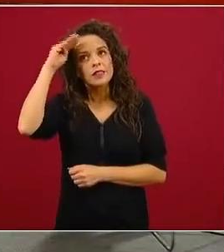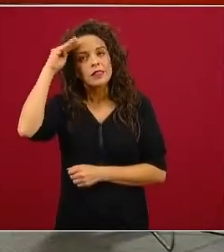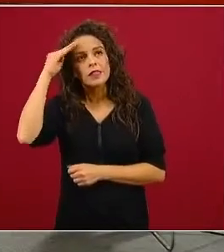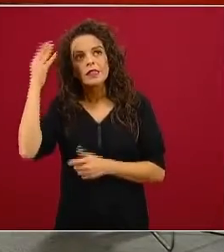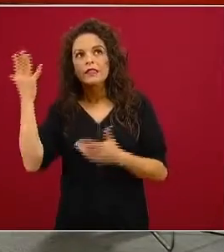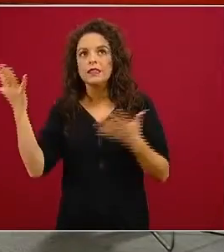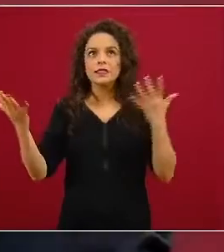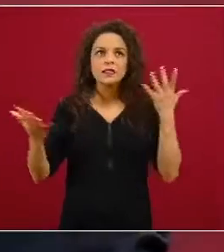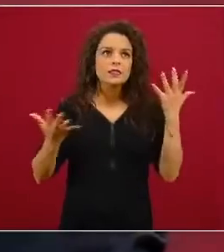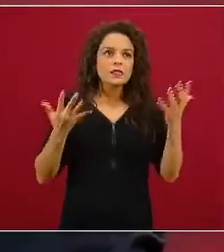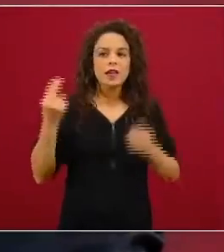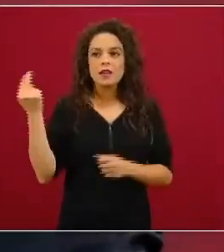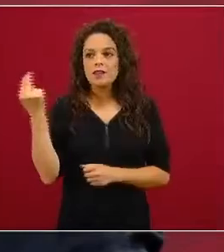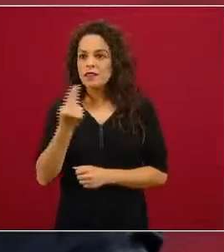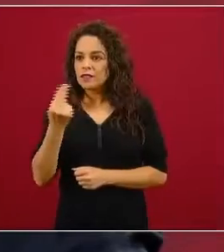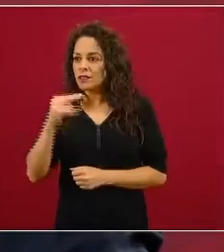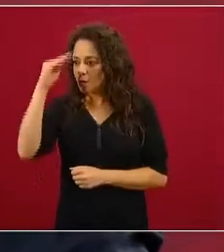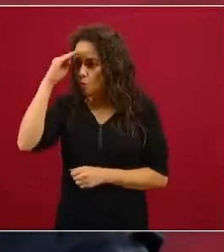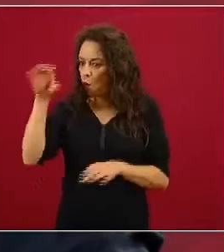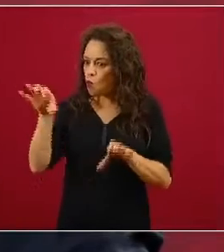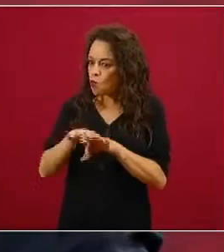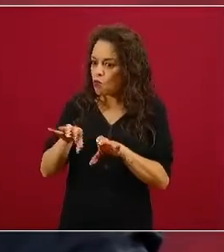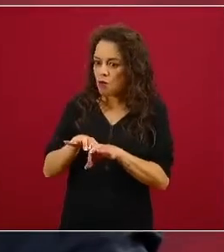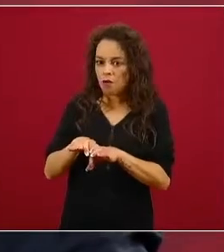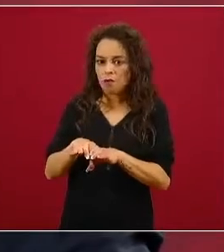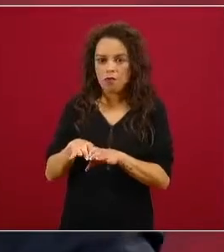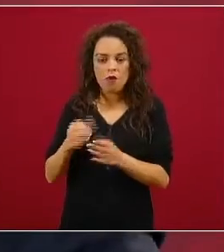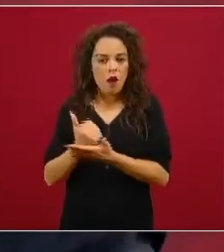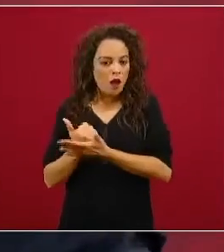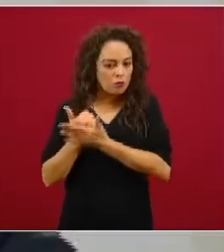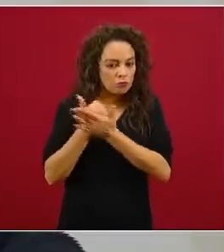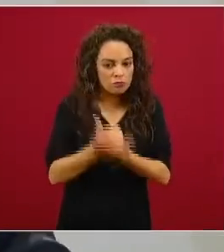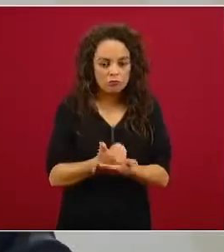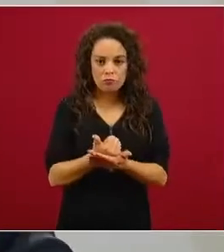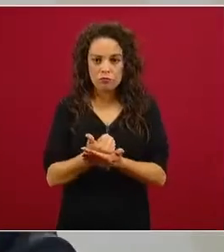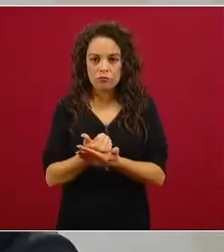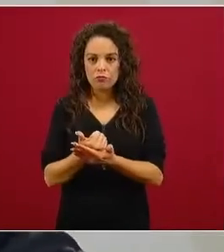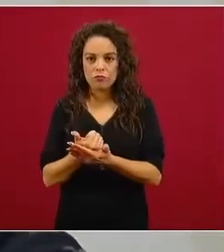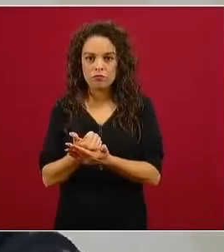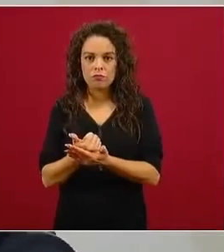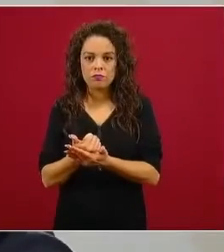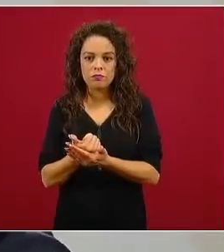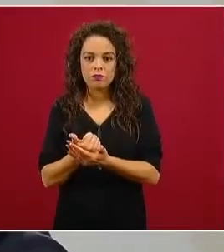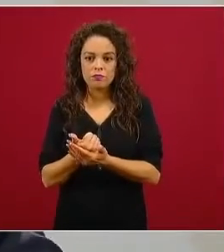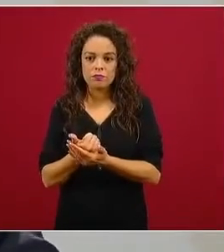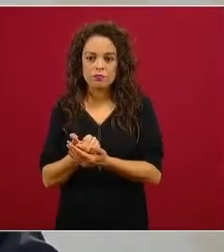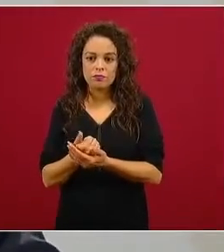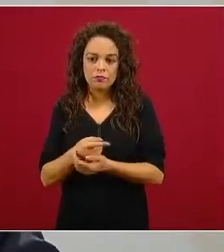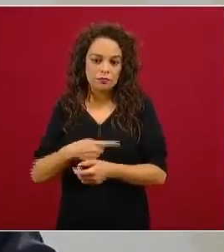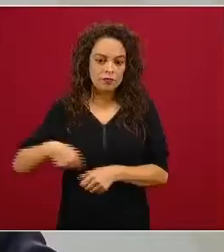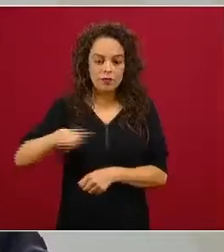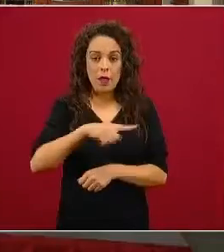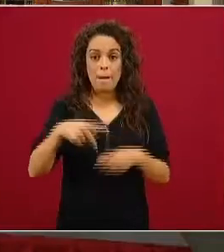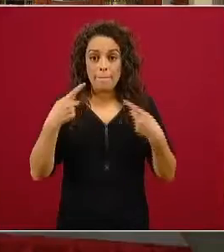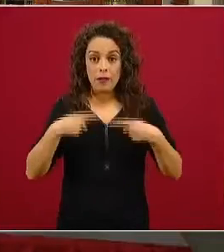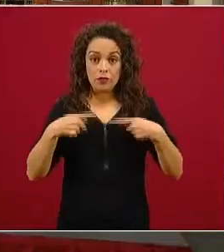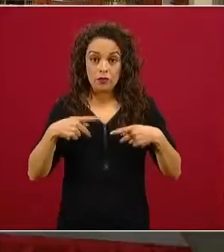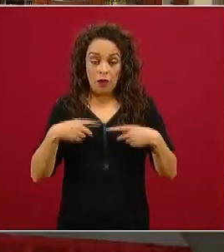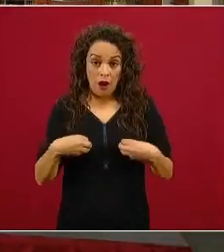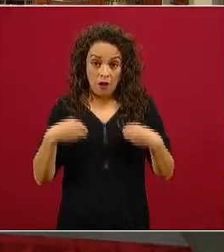hace no mucho tiempo, un estudio de un investigador de la UNAM, Luis Ángel Hurtado, México es uno de los países en el mundo donde